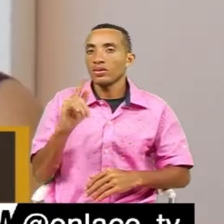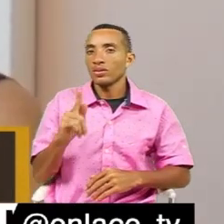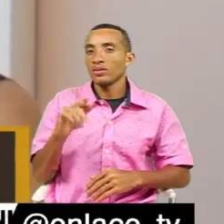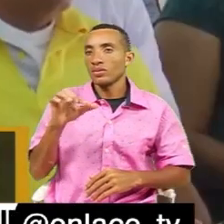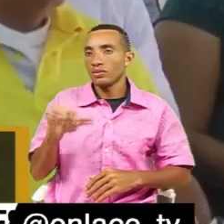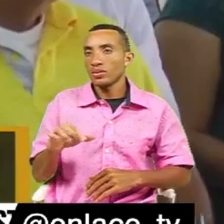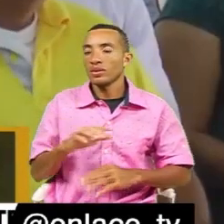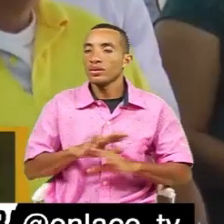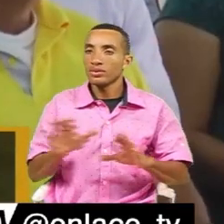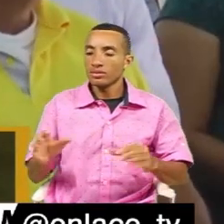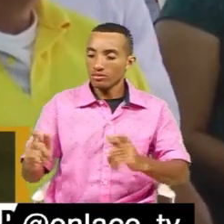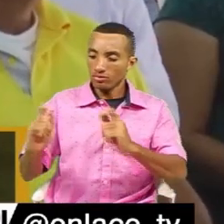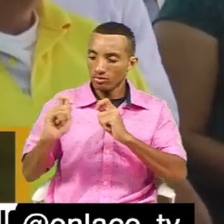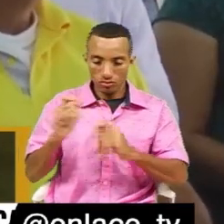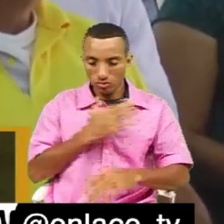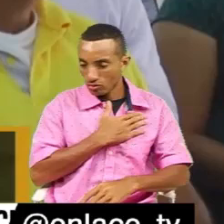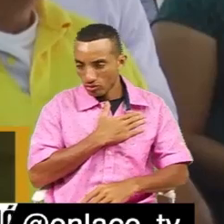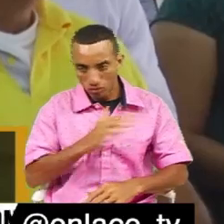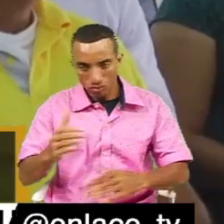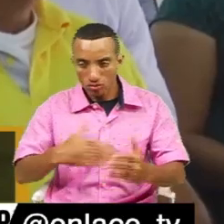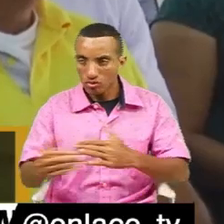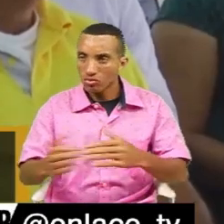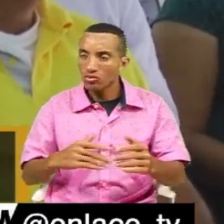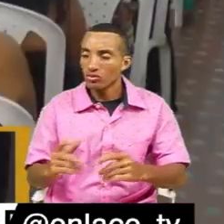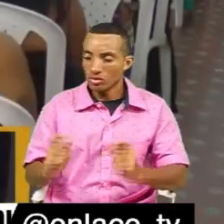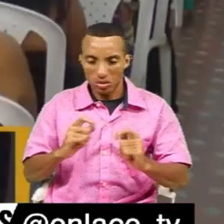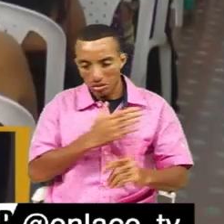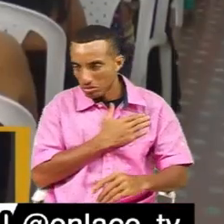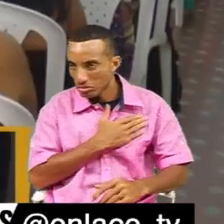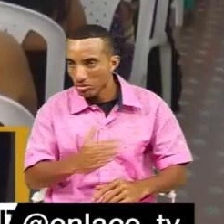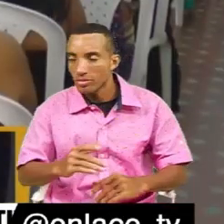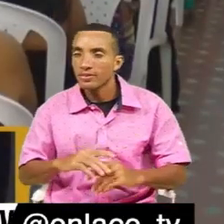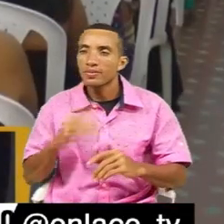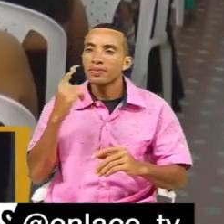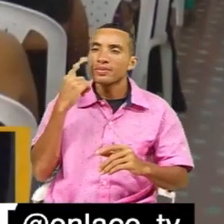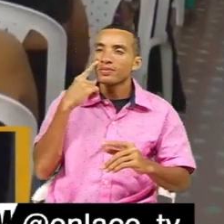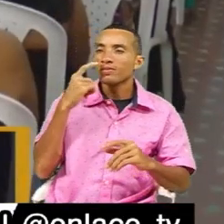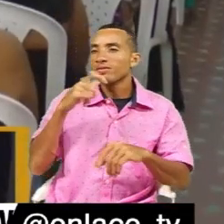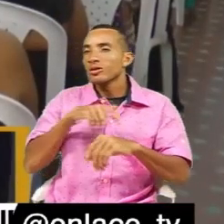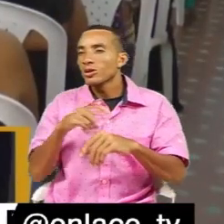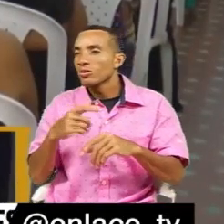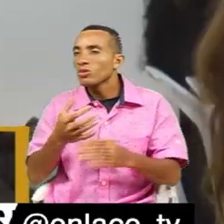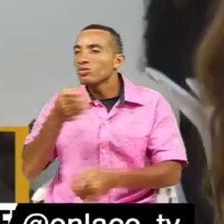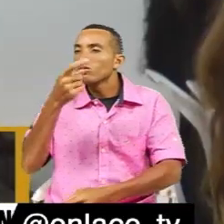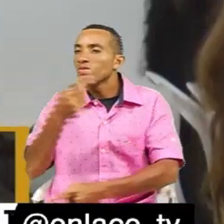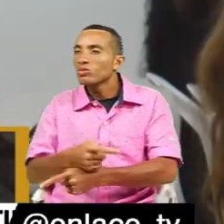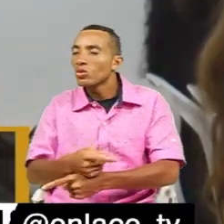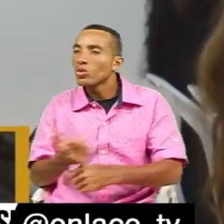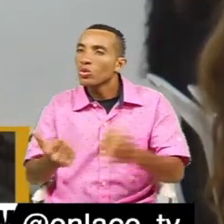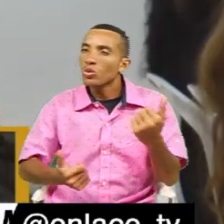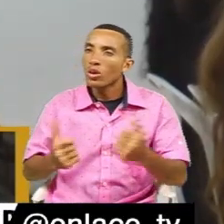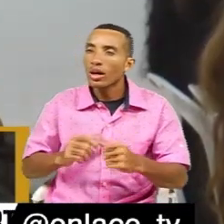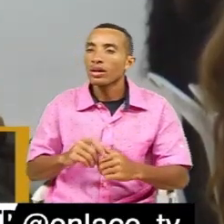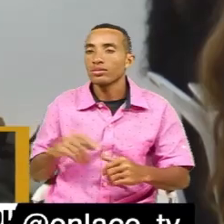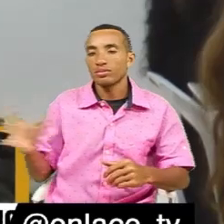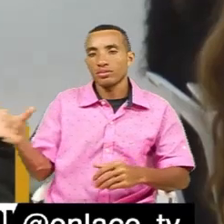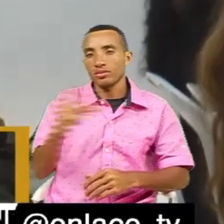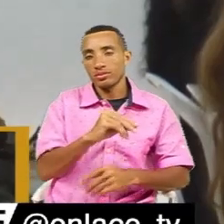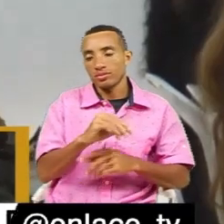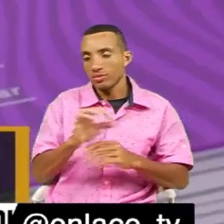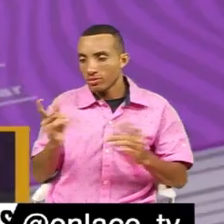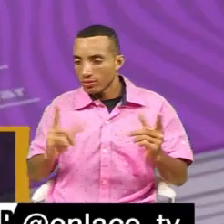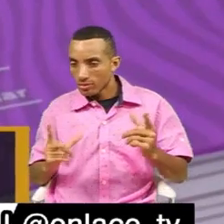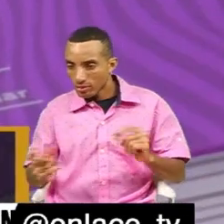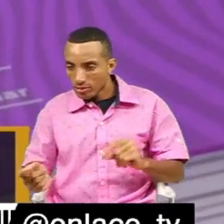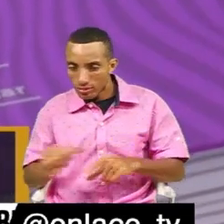asumido retos y siempre se ha sabido leer el momento, y en esa medida pues siempre estamos preparadas desde los